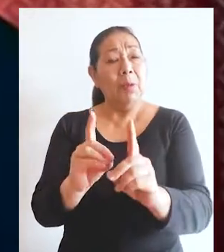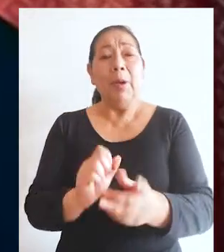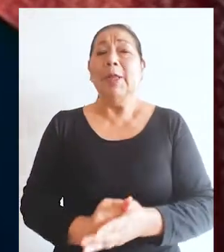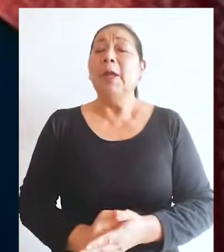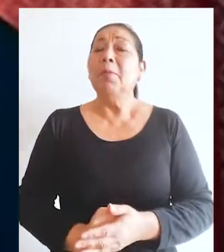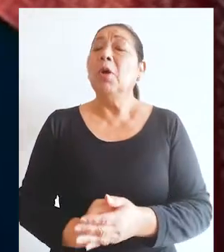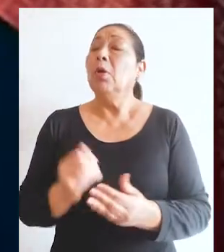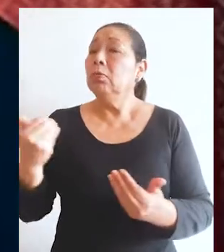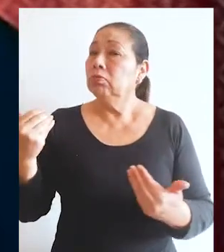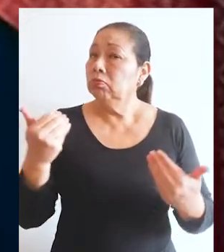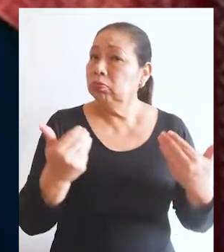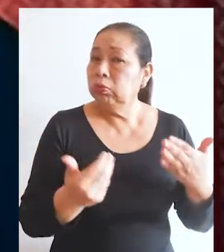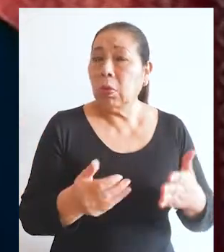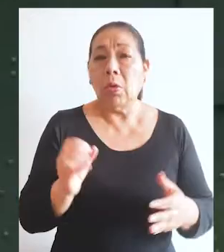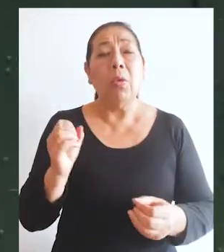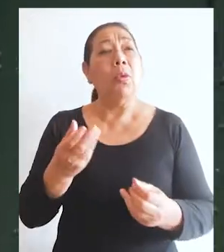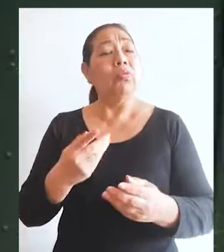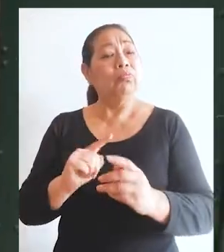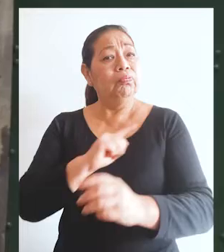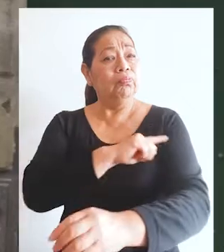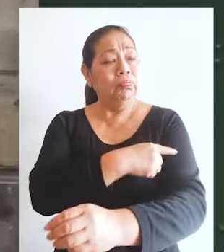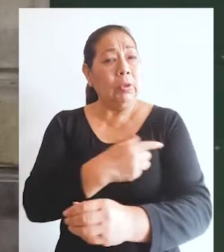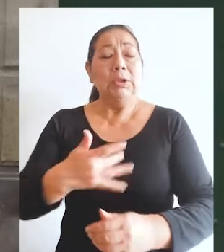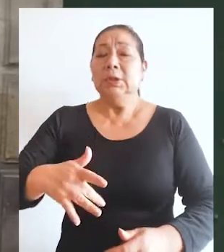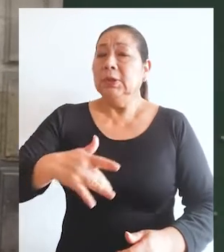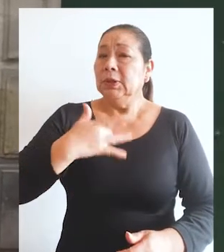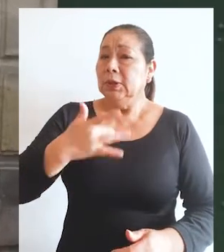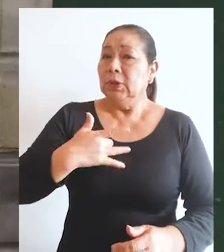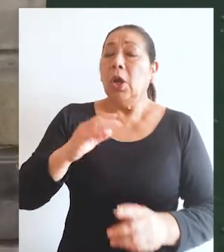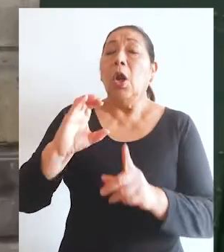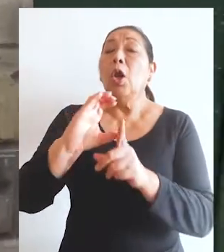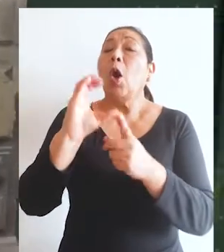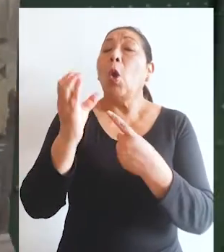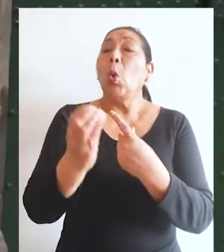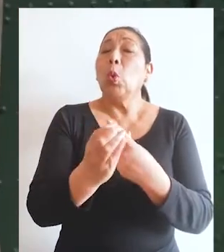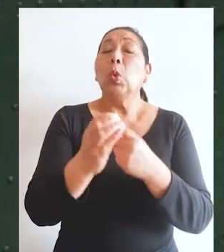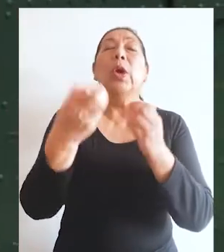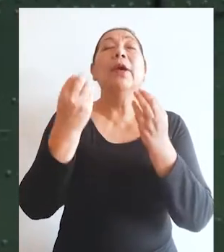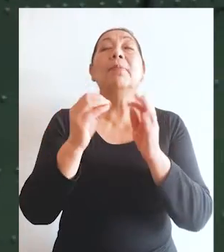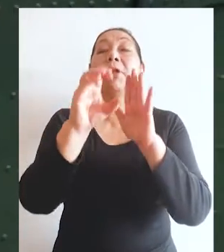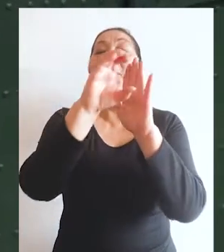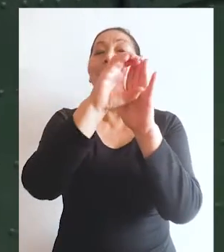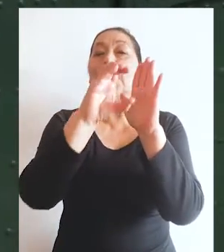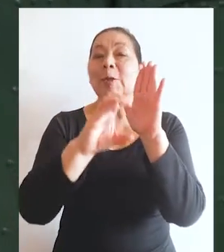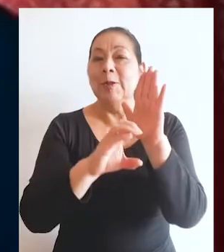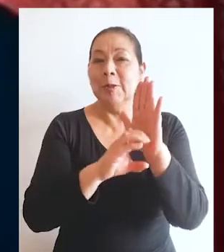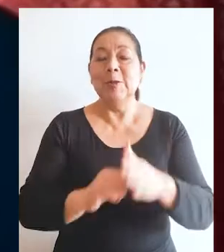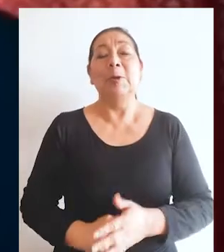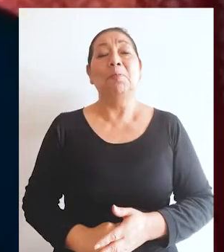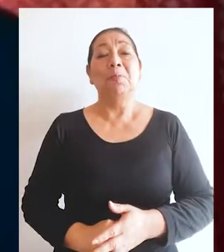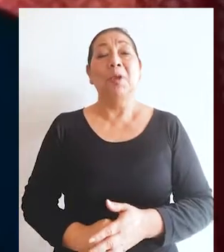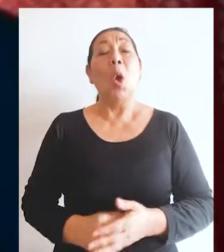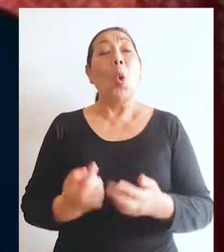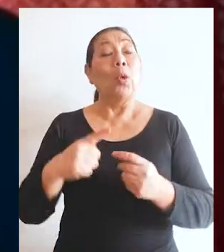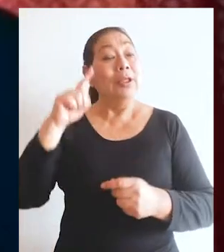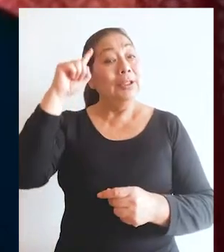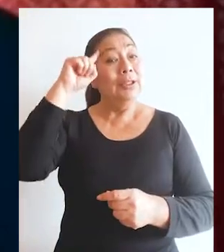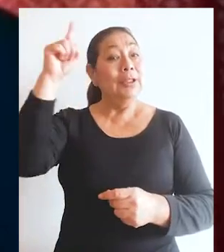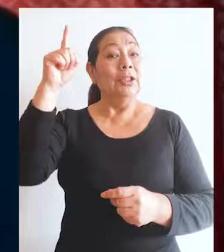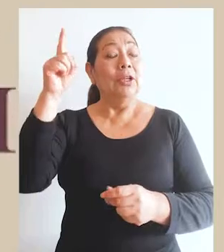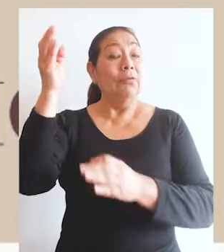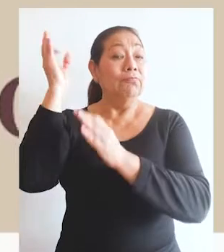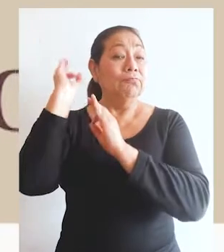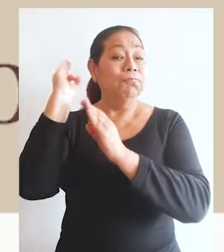vale decir, contribuir a forjar sentimiento y la cultura constitucional. fue al inaugurar